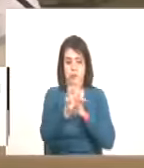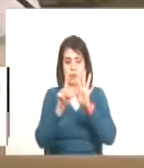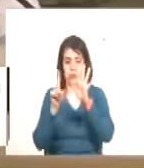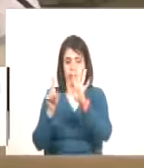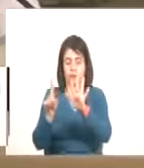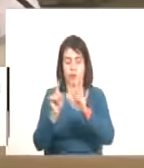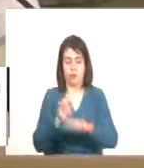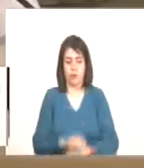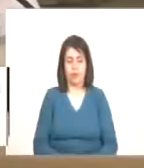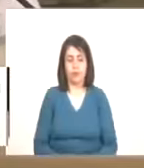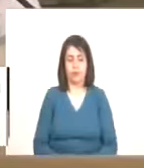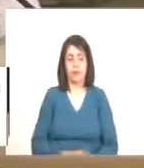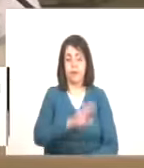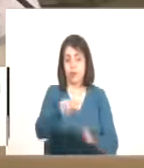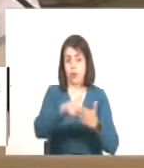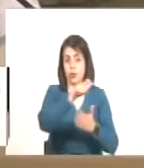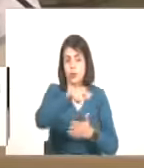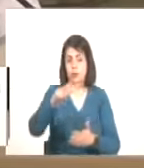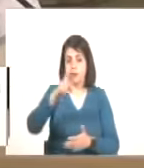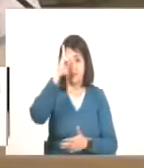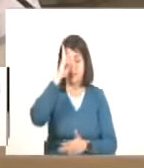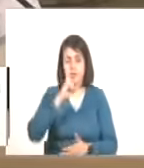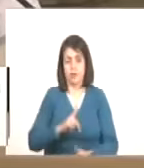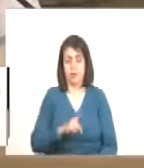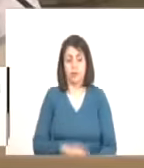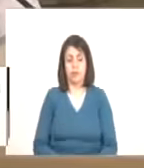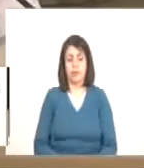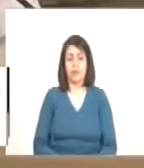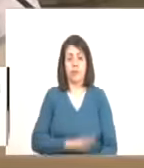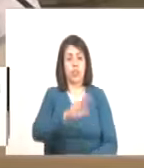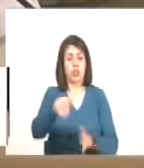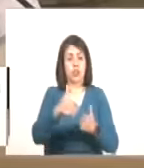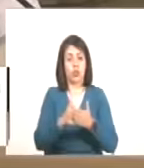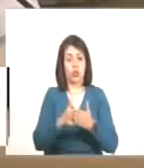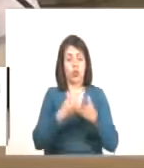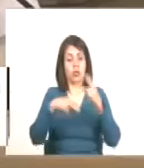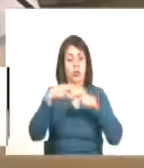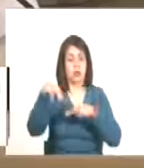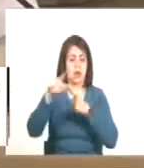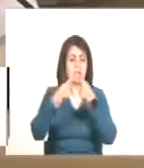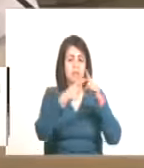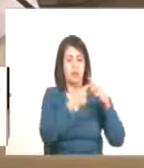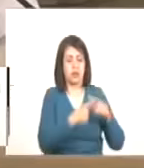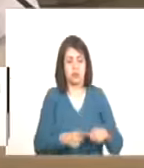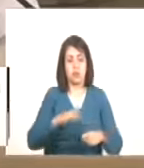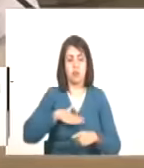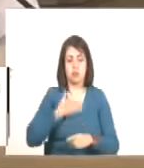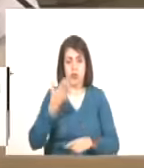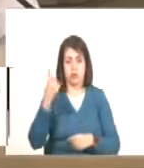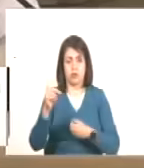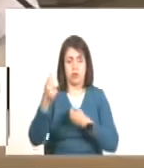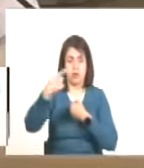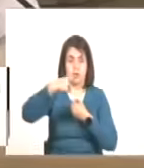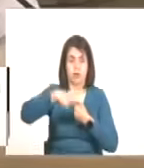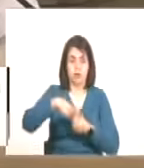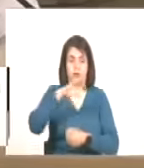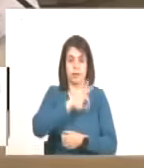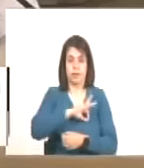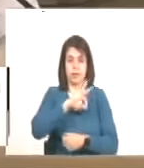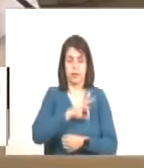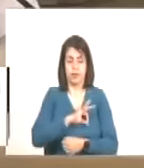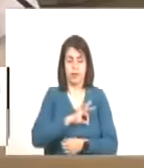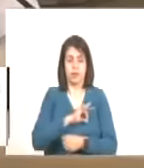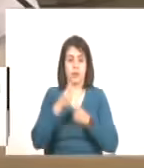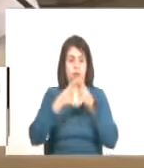Artículo 36. Todas las personas con discapacidad en toda su diversidad tienen el derecho a ser incluidas en la sociedad